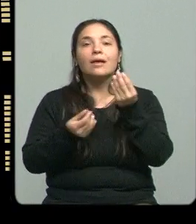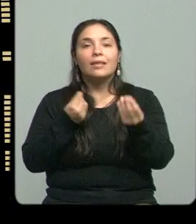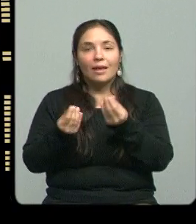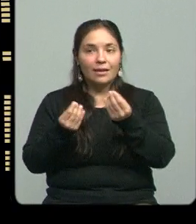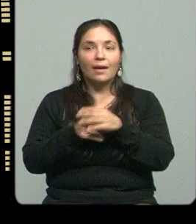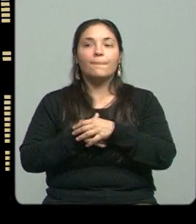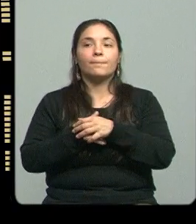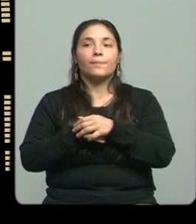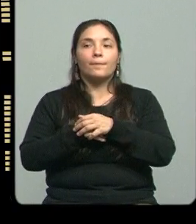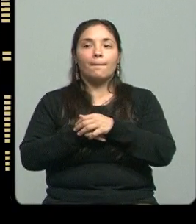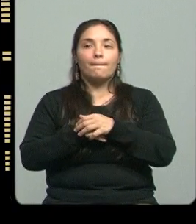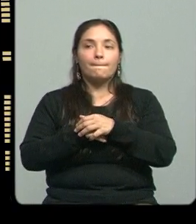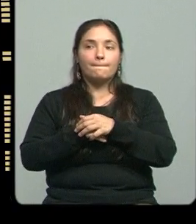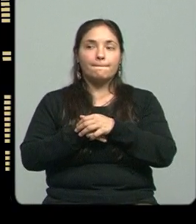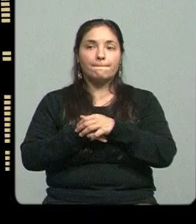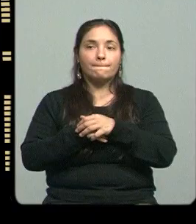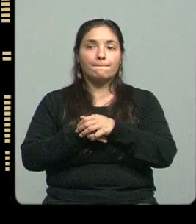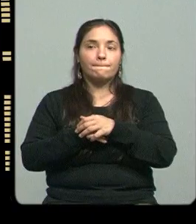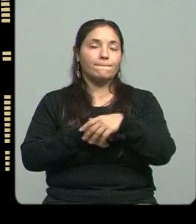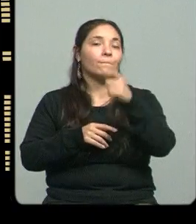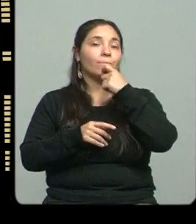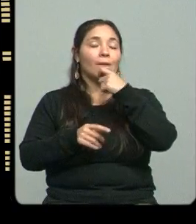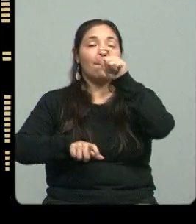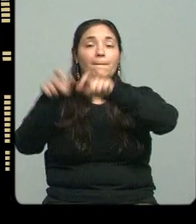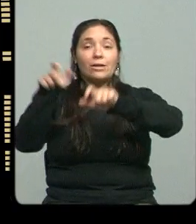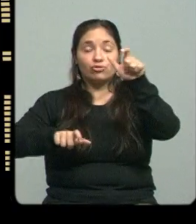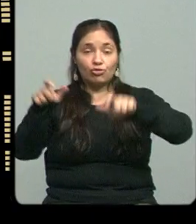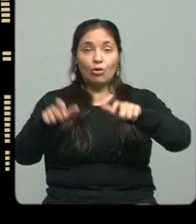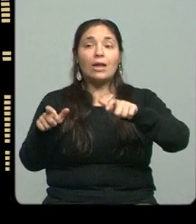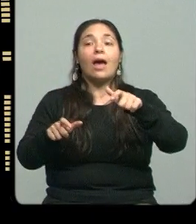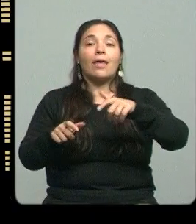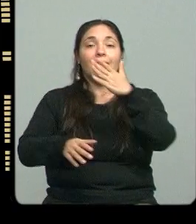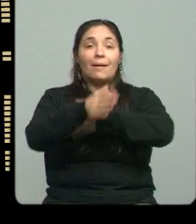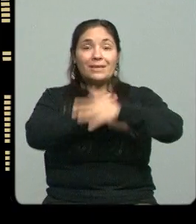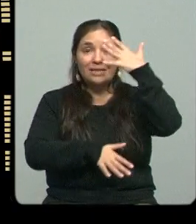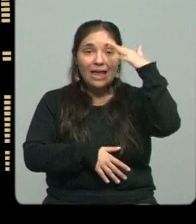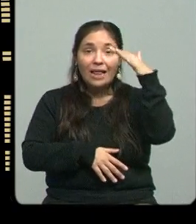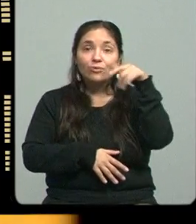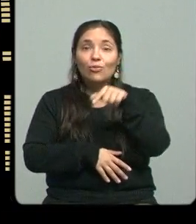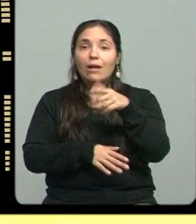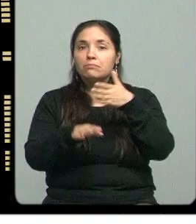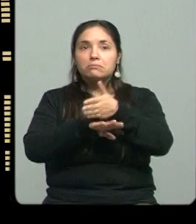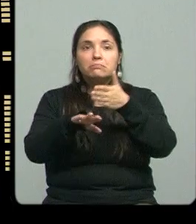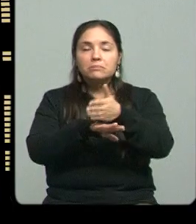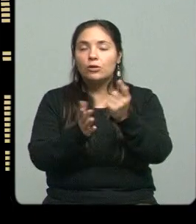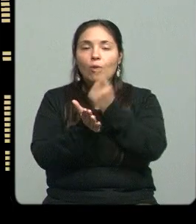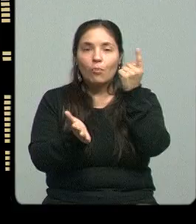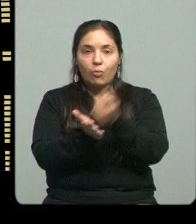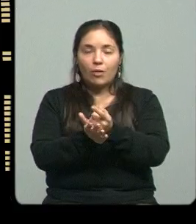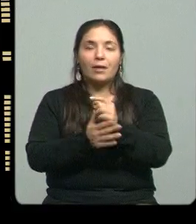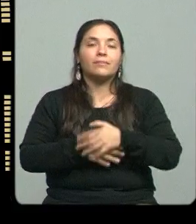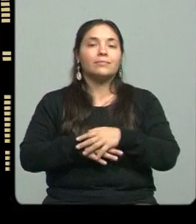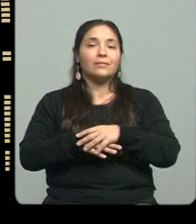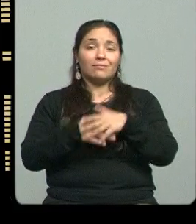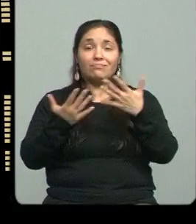que impacta en que las personas con discapacidad intelectual no puedan acceder al mundo laboral. Incluso más allá de que haya leyes